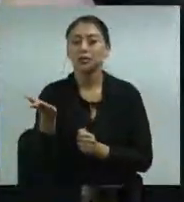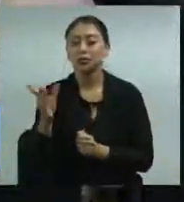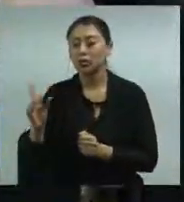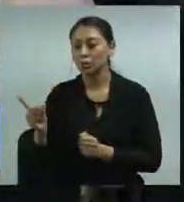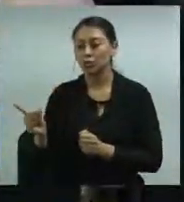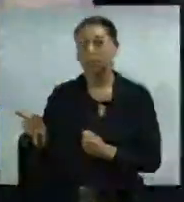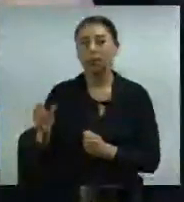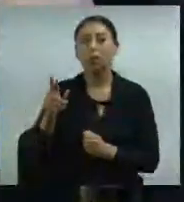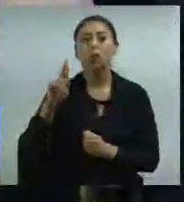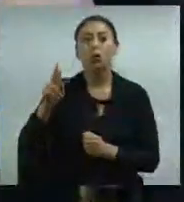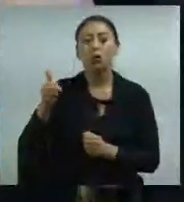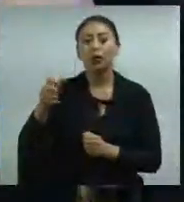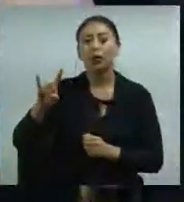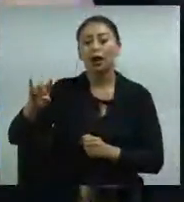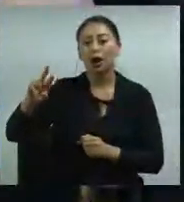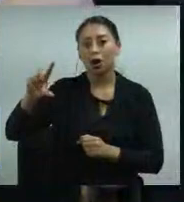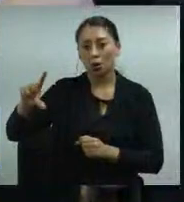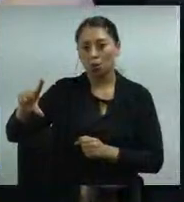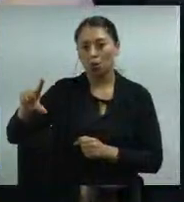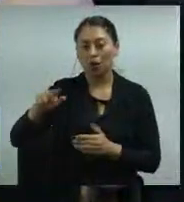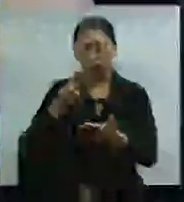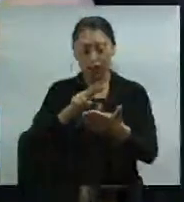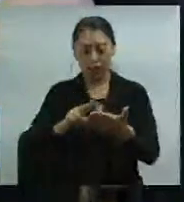Raúl Solórzano su lectura.